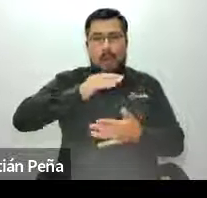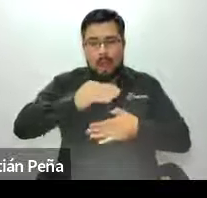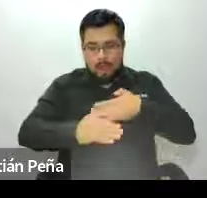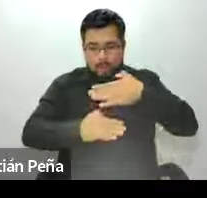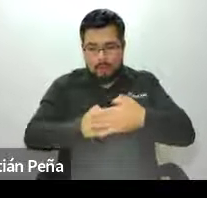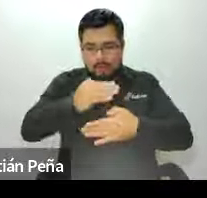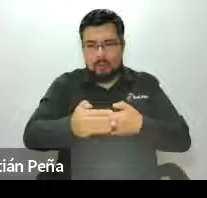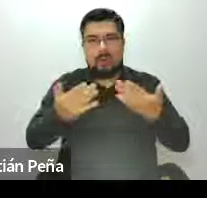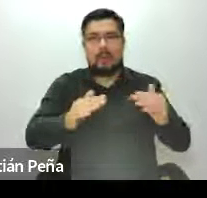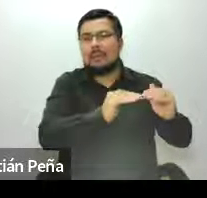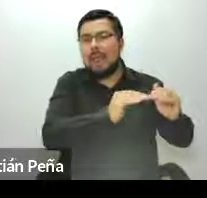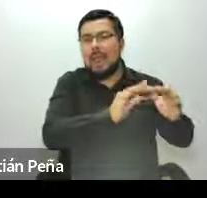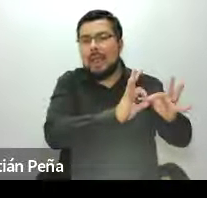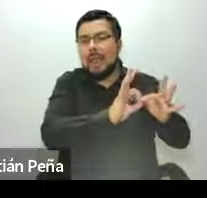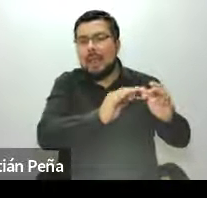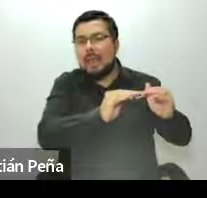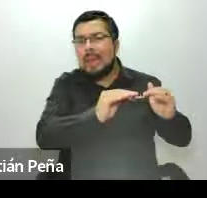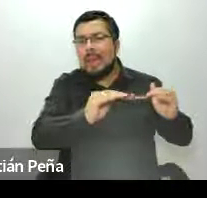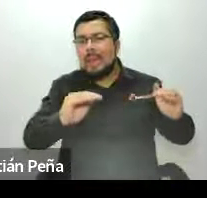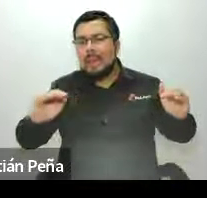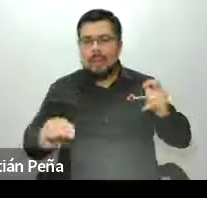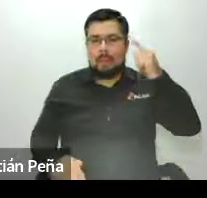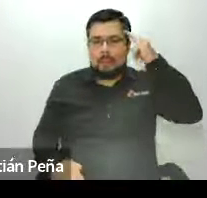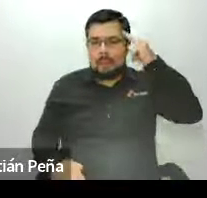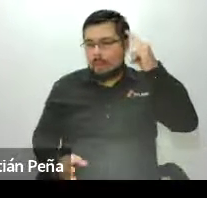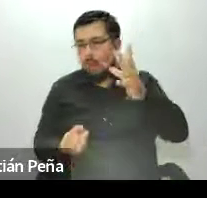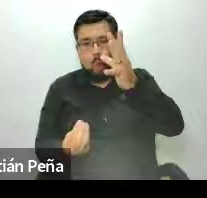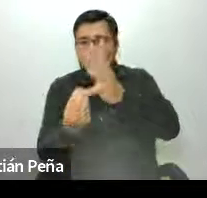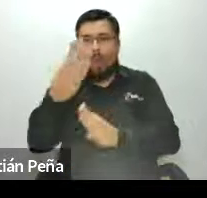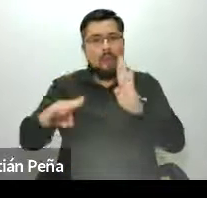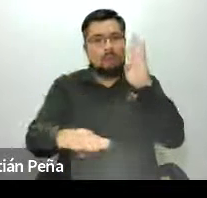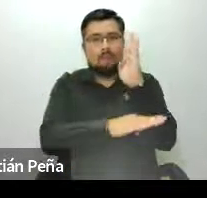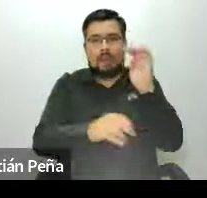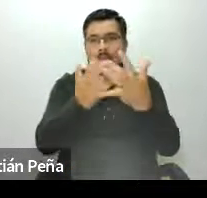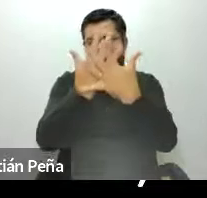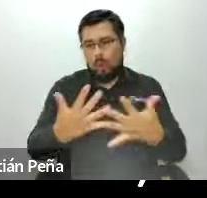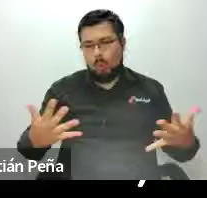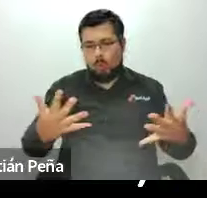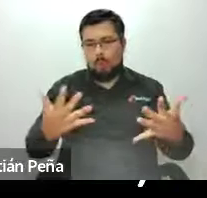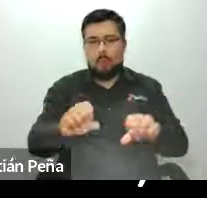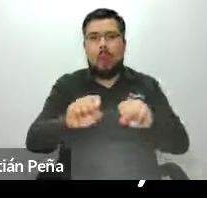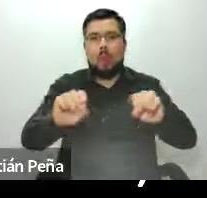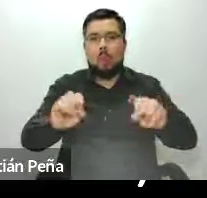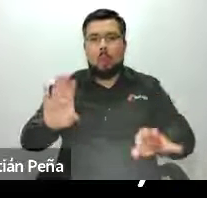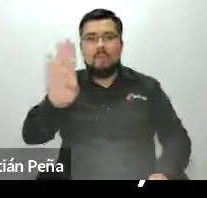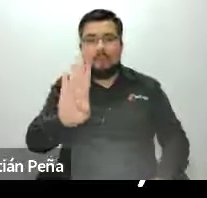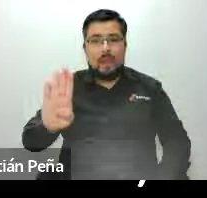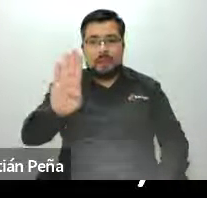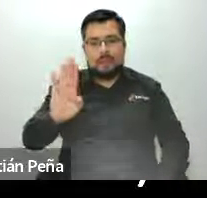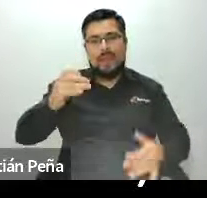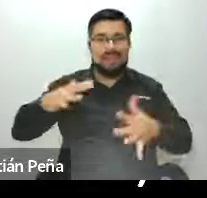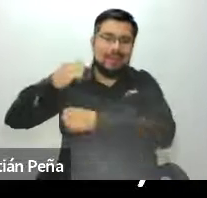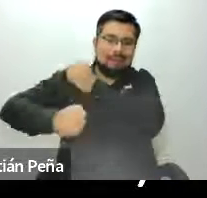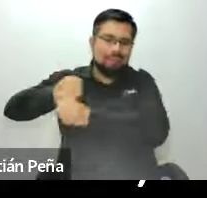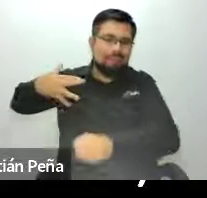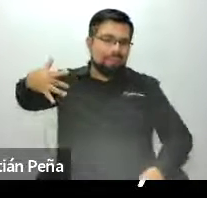poder pensar en unas nuevas bases curriculares para la educación básica. Llevamos hartos años ya, ¿no? Con las que tenemos. Y acá